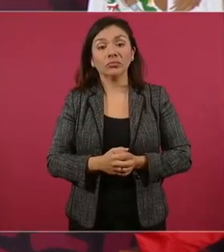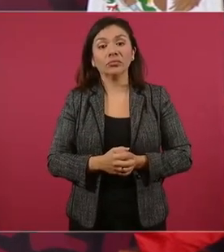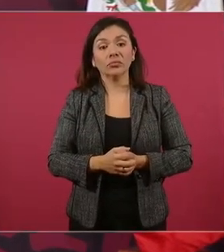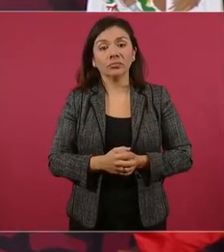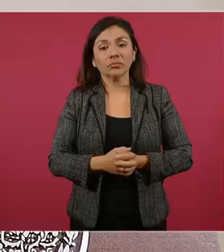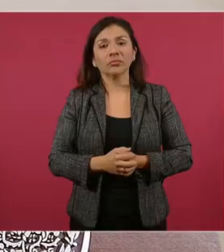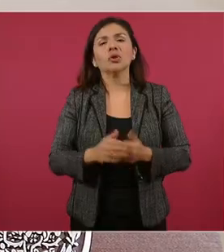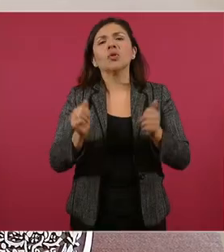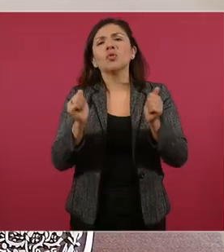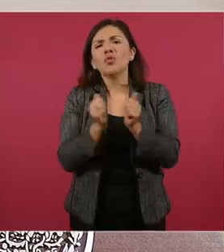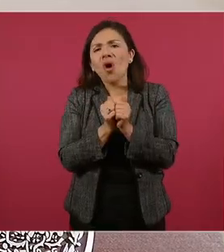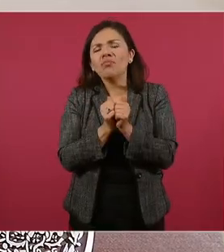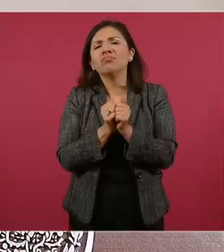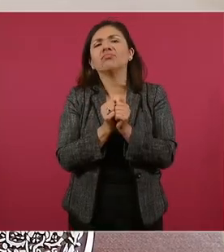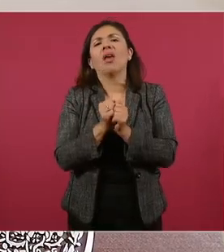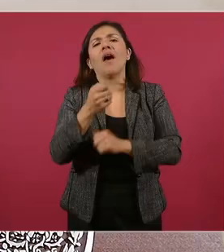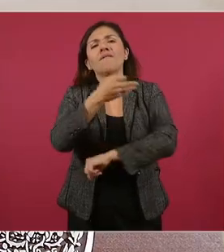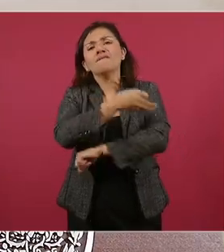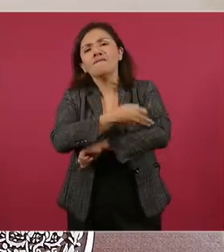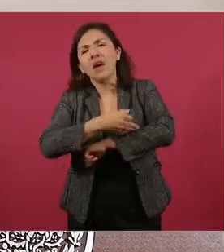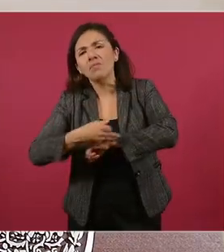Con familias.